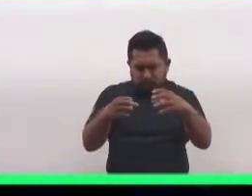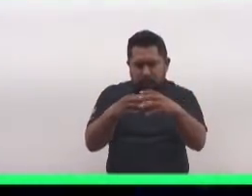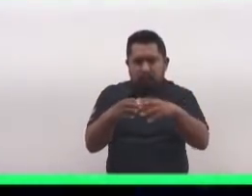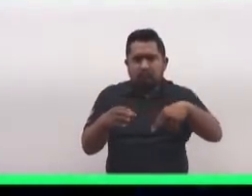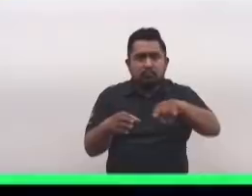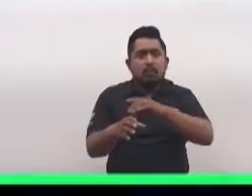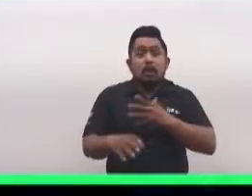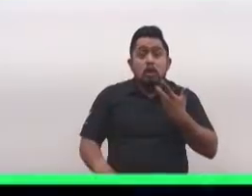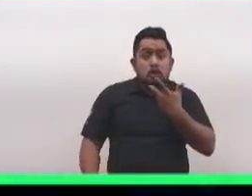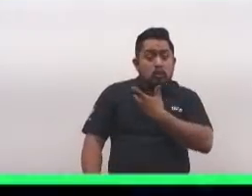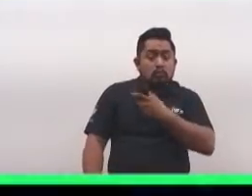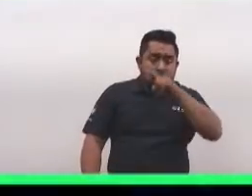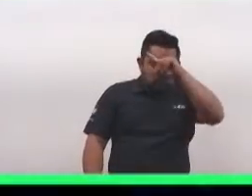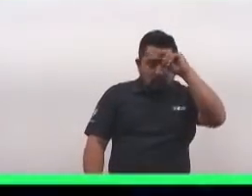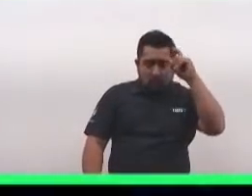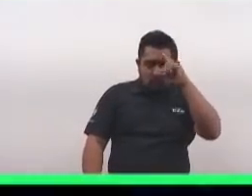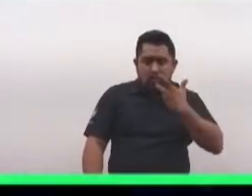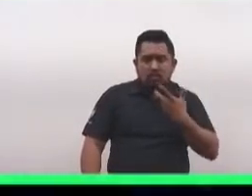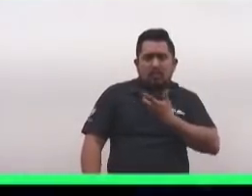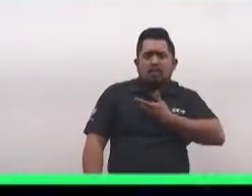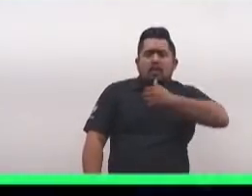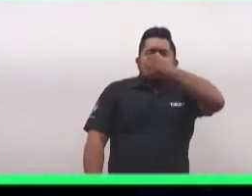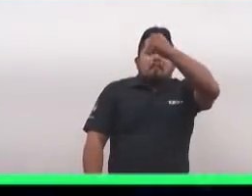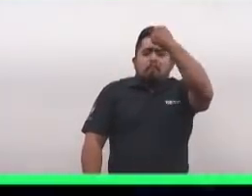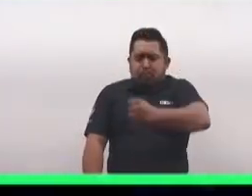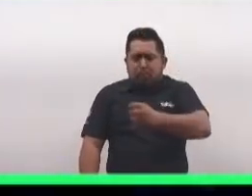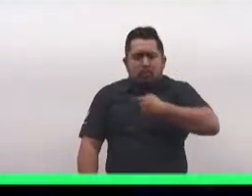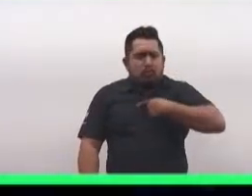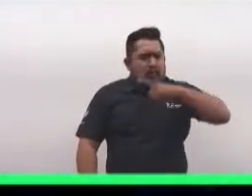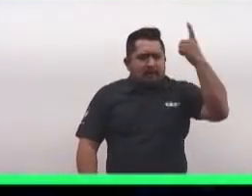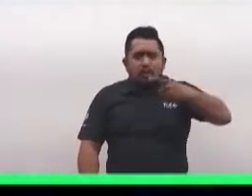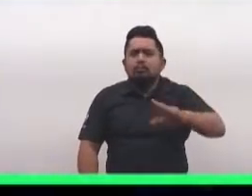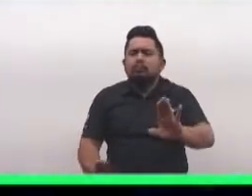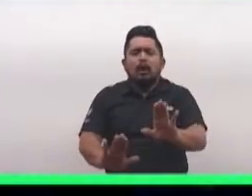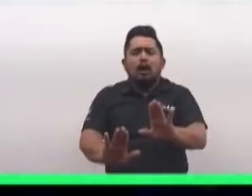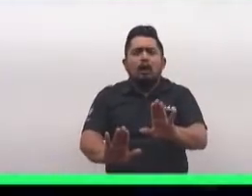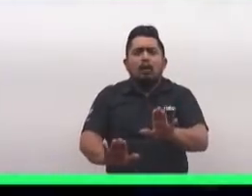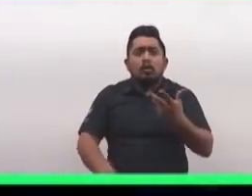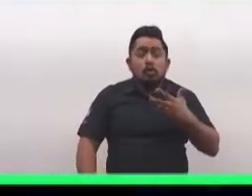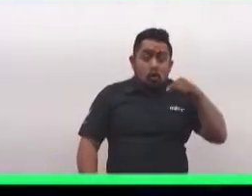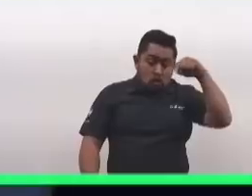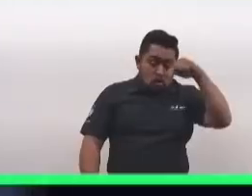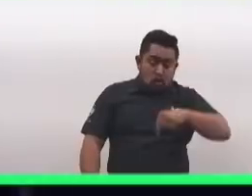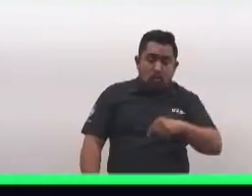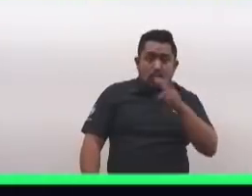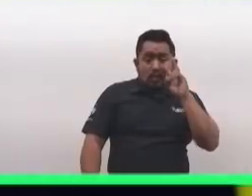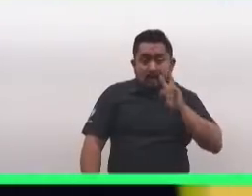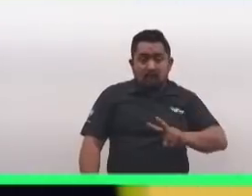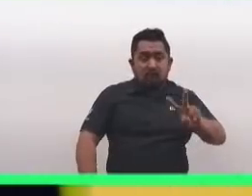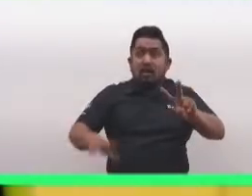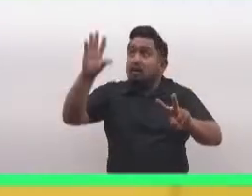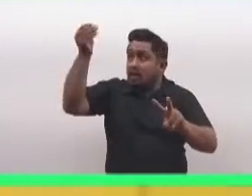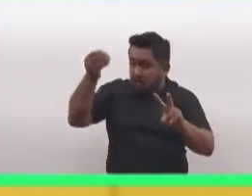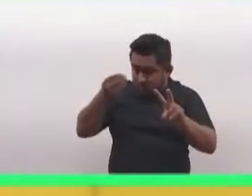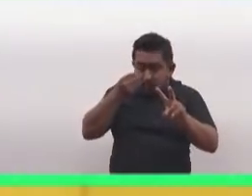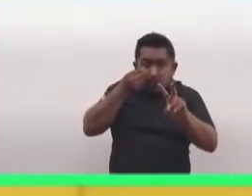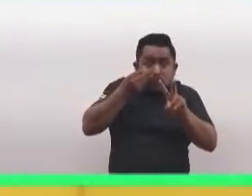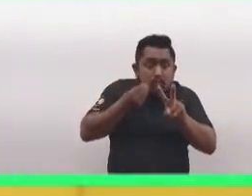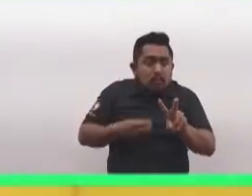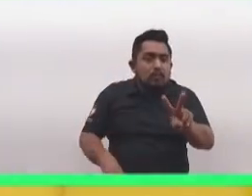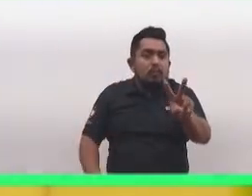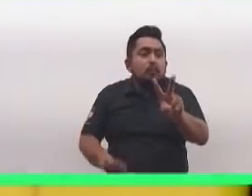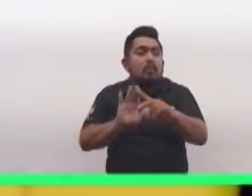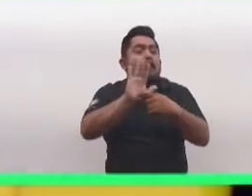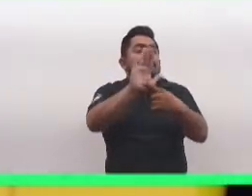muchos de nosotros queremos llegar a imponer cosas y dije no hermano de ninguna manera esta es la visión que dios nos dio